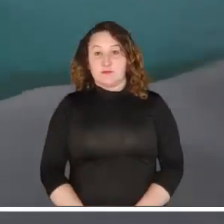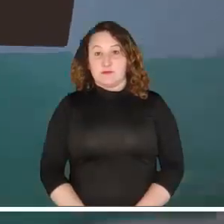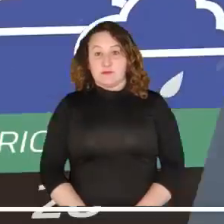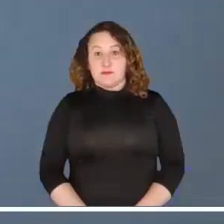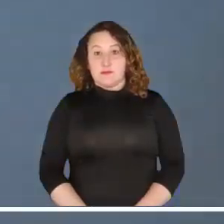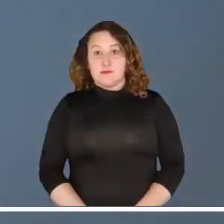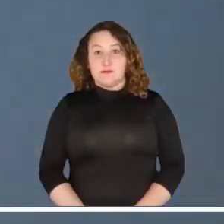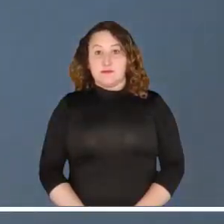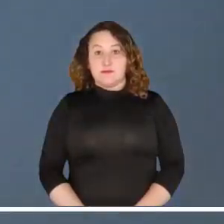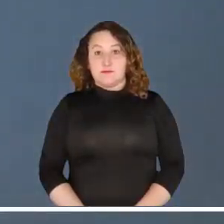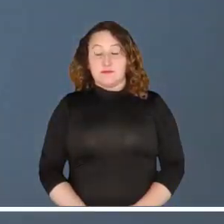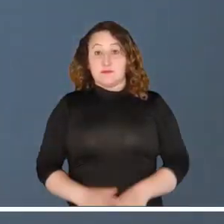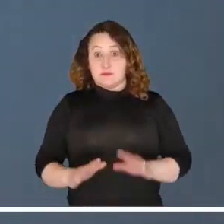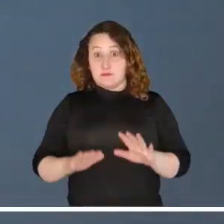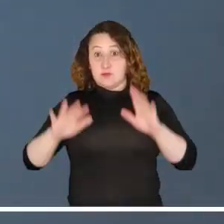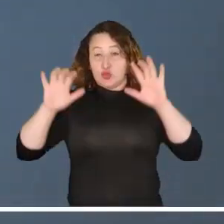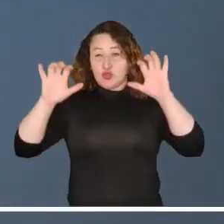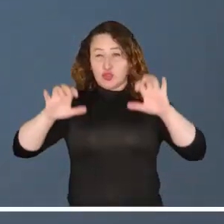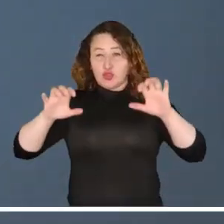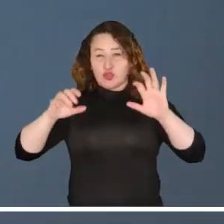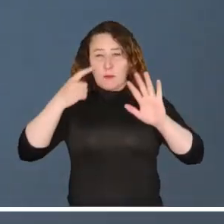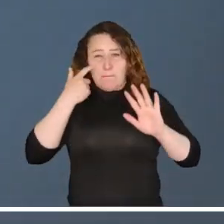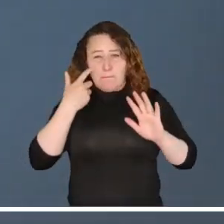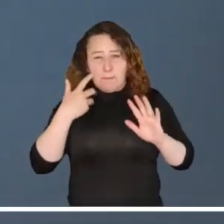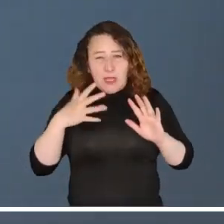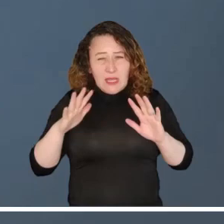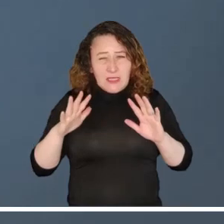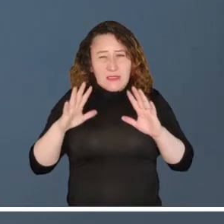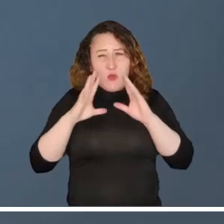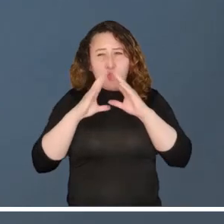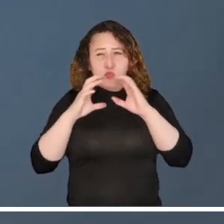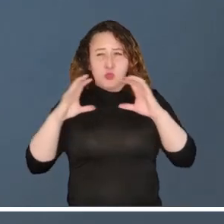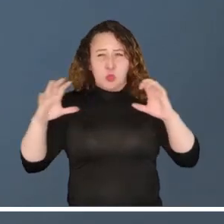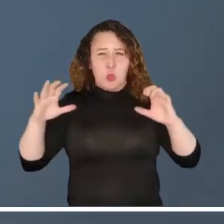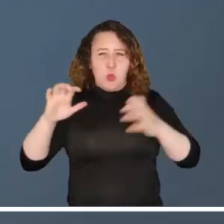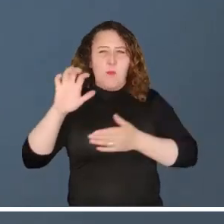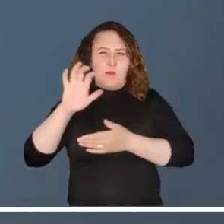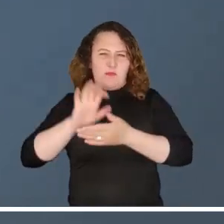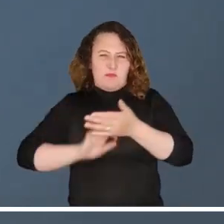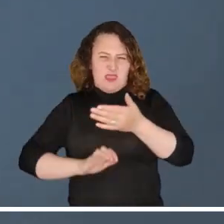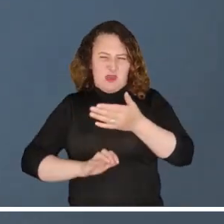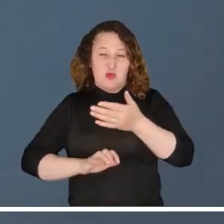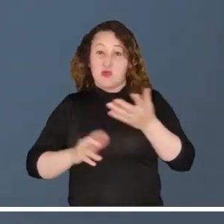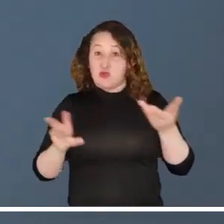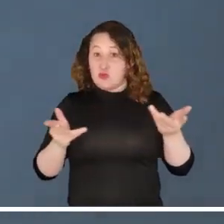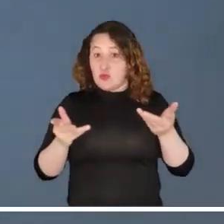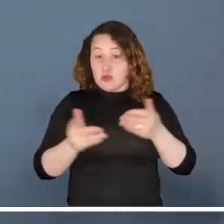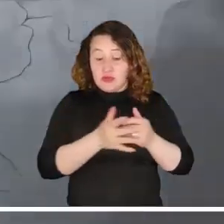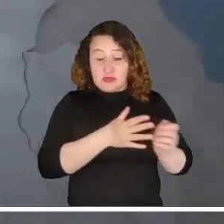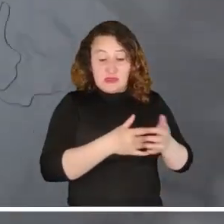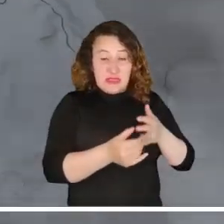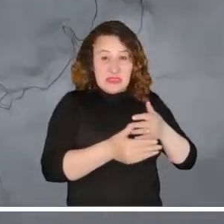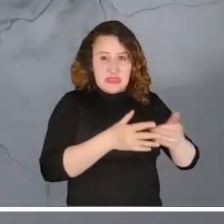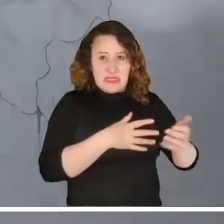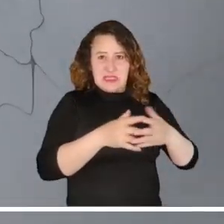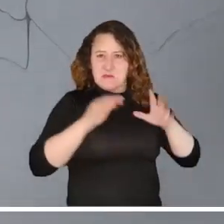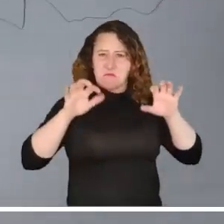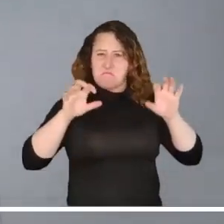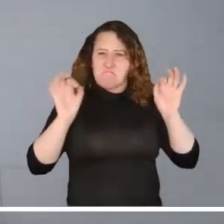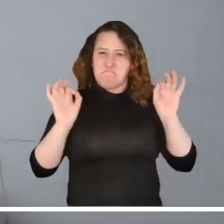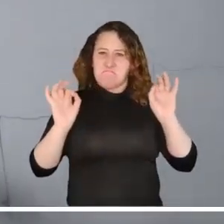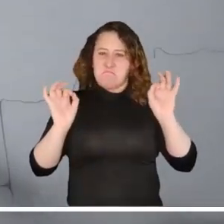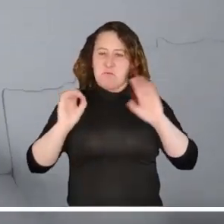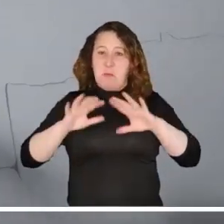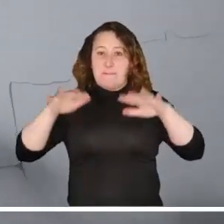Según los pronósticos, habrá un descenso en la nubosidad de las islas, por lo que se espera que vuelva el tiempo seco a la zona. No